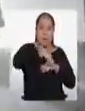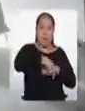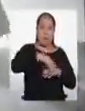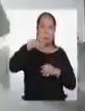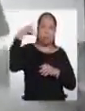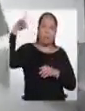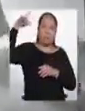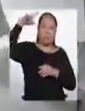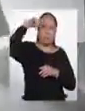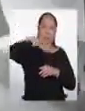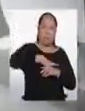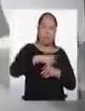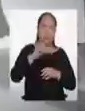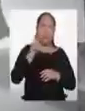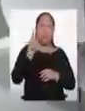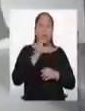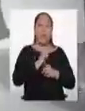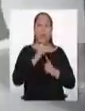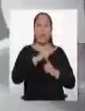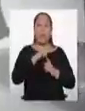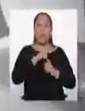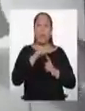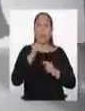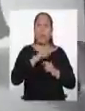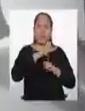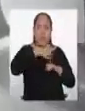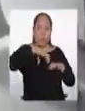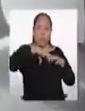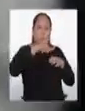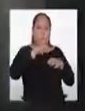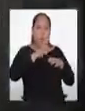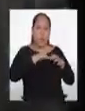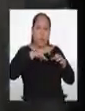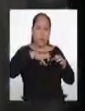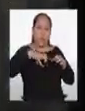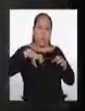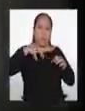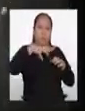división ligera, que actuaba en Tumbes, se dividió en 4 destacamentos.